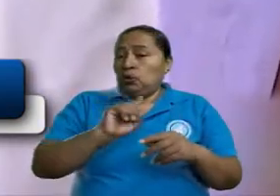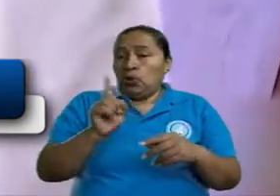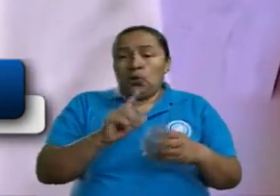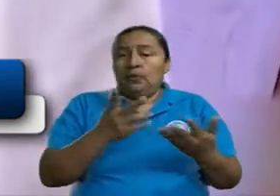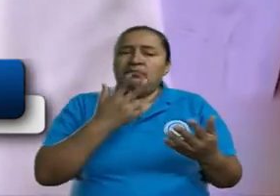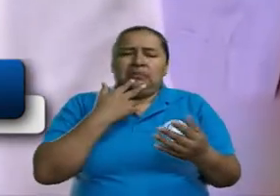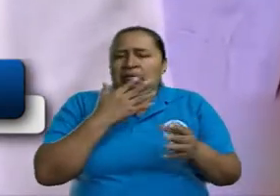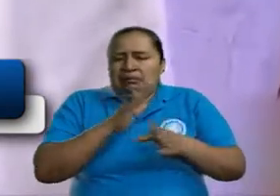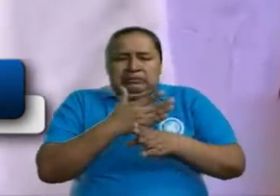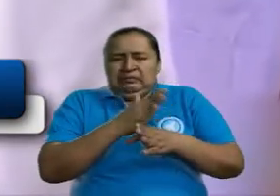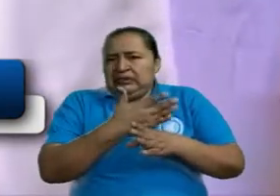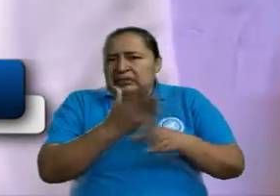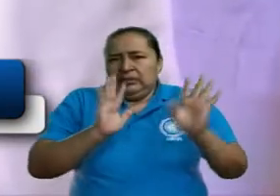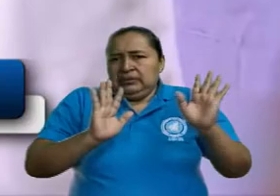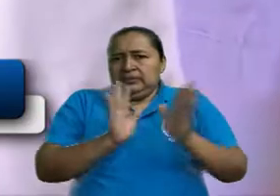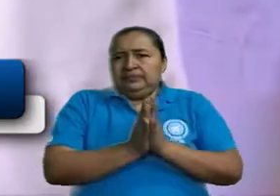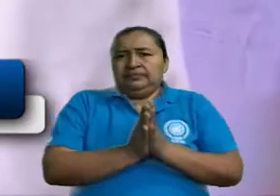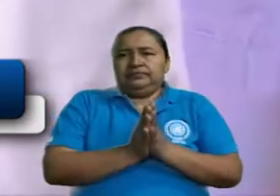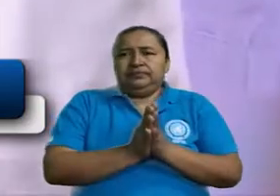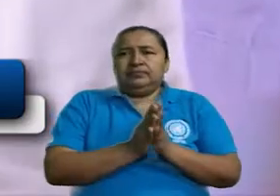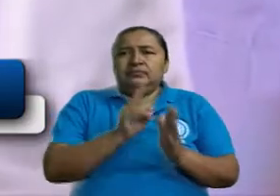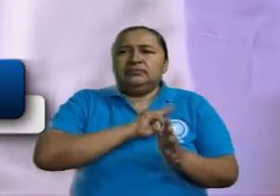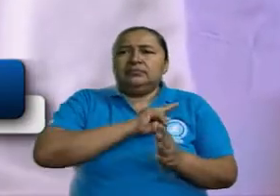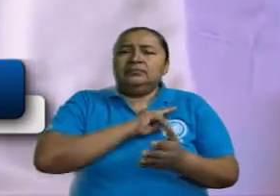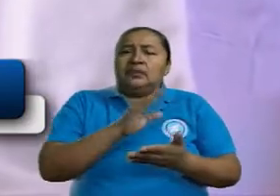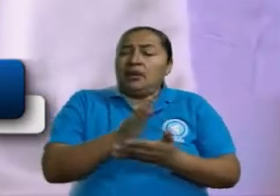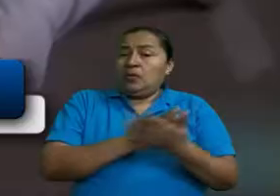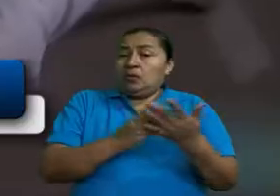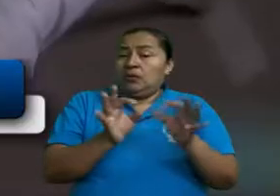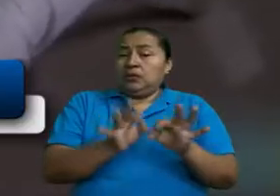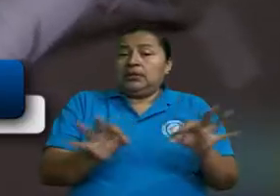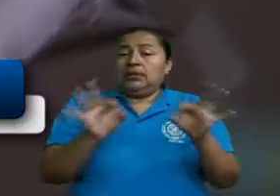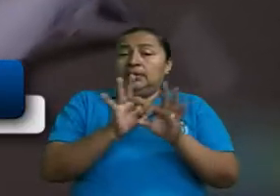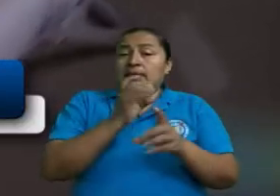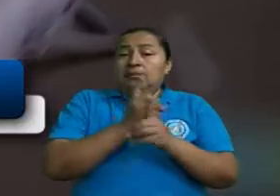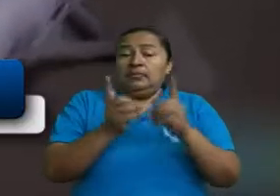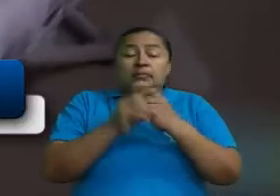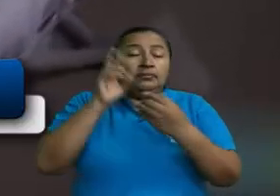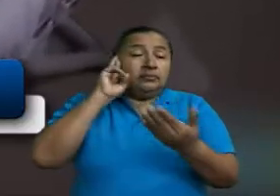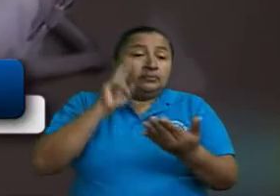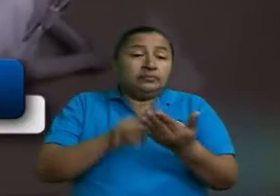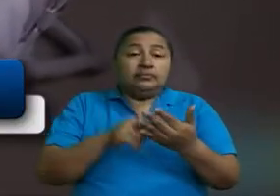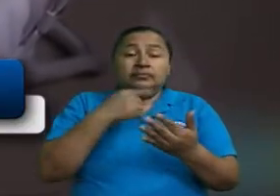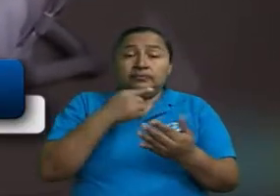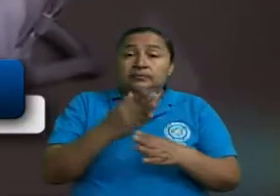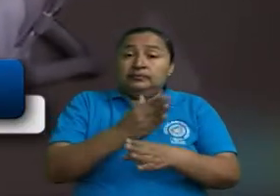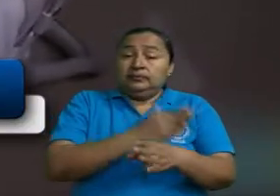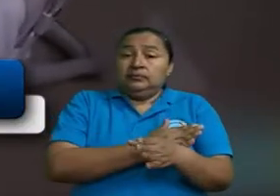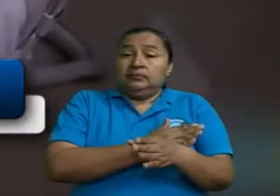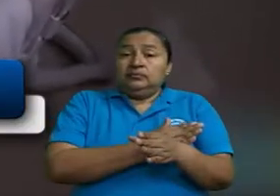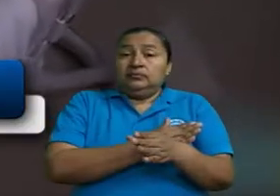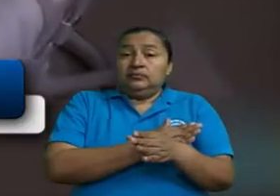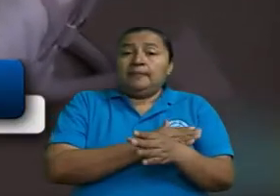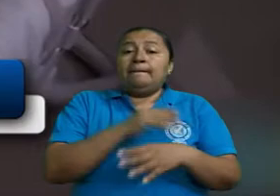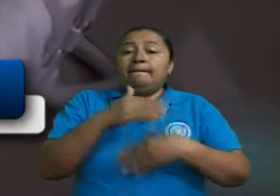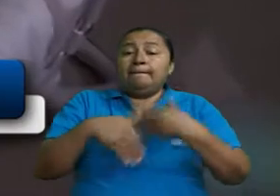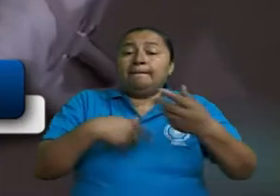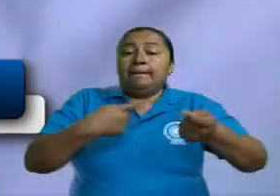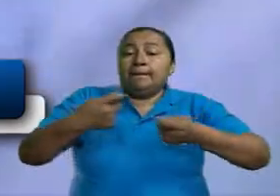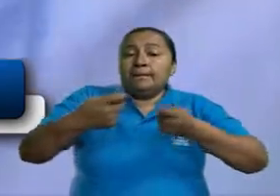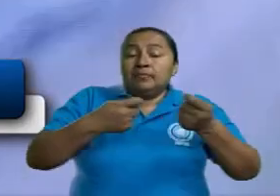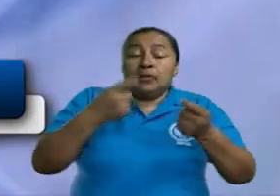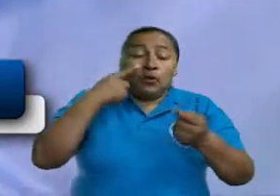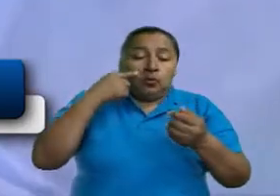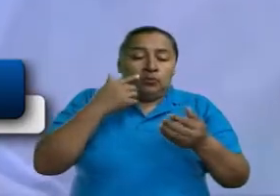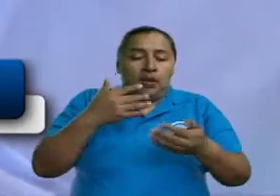tiene nada que ver. Algo muy importante, y hay que recordar, sí, lo que estabas mencionando de para manejar los